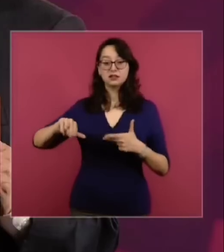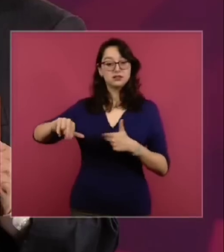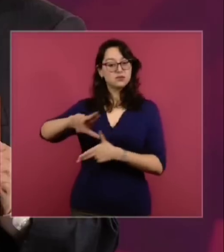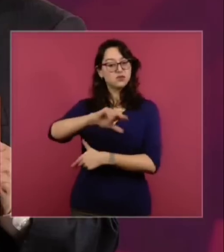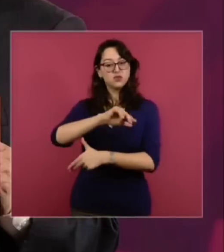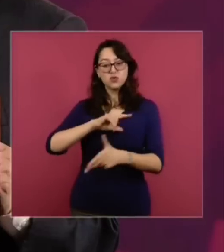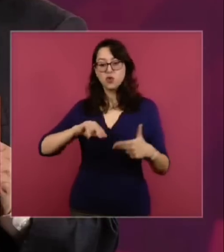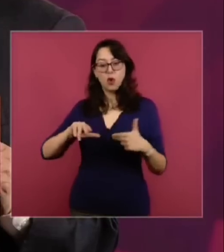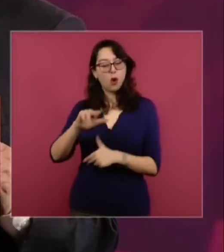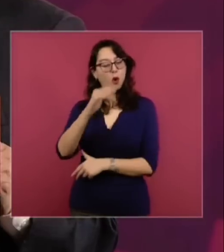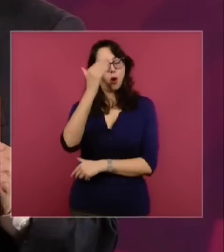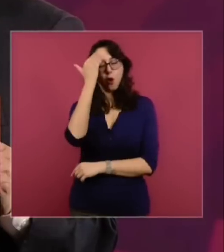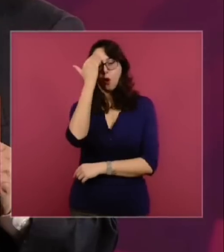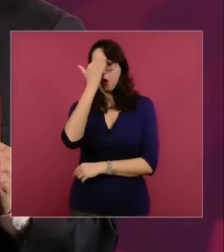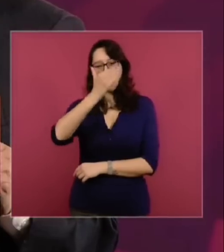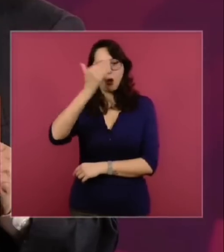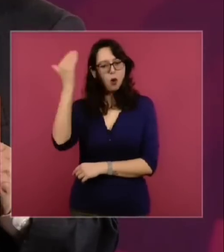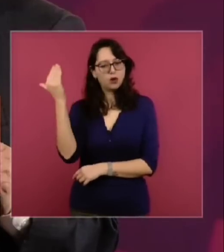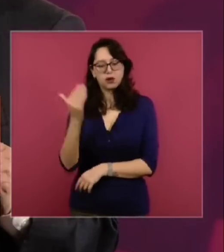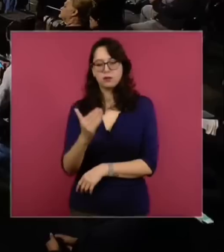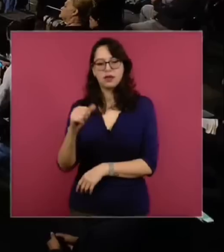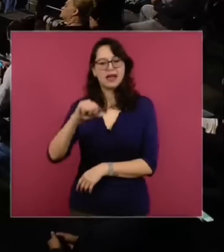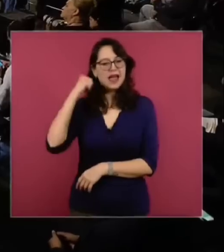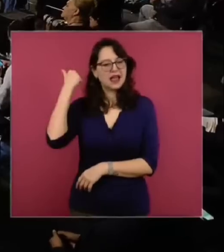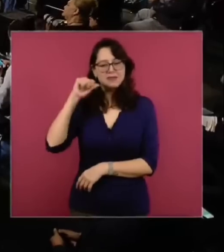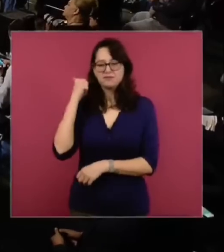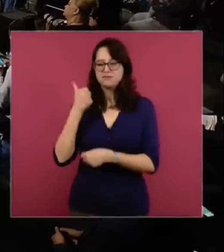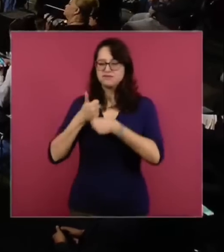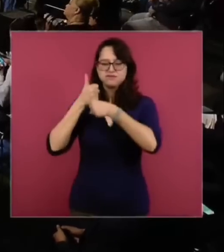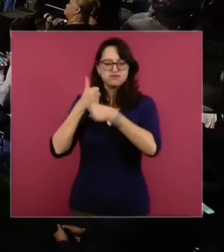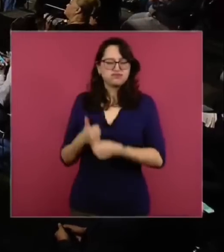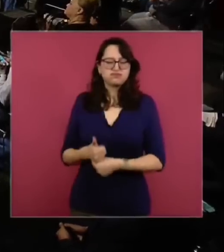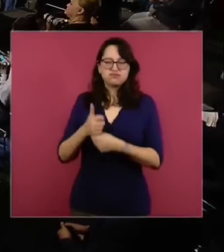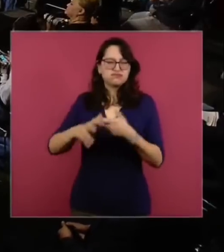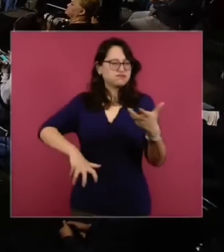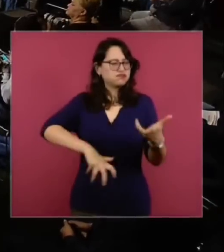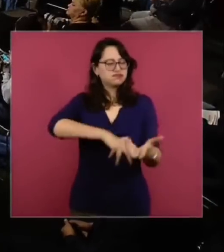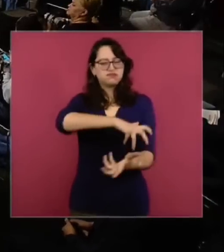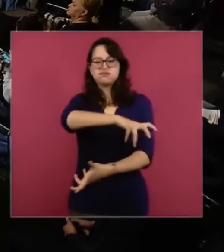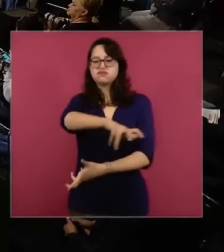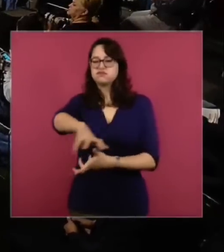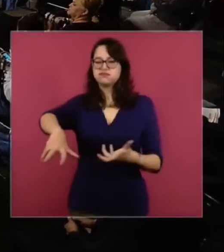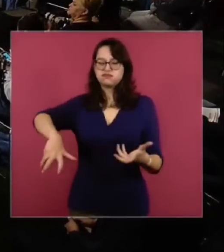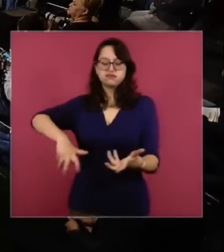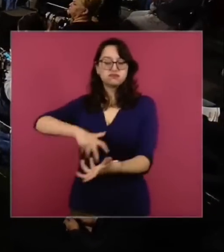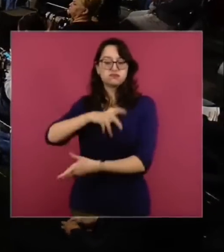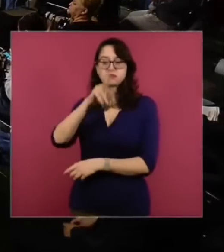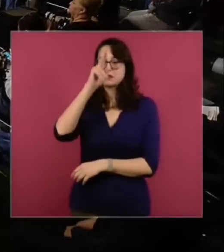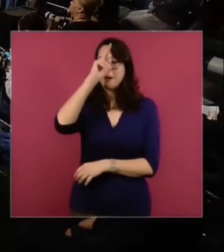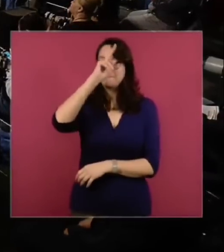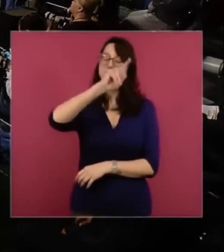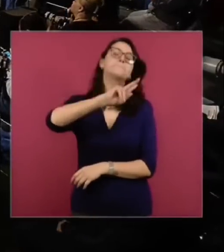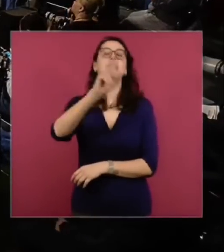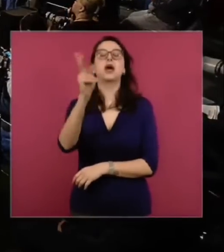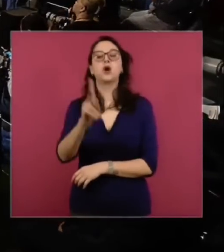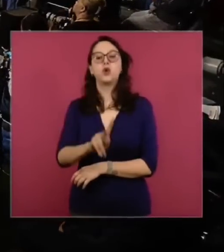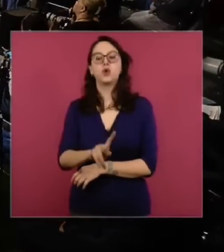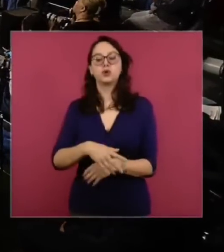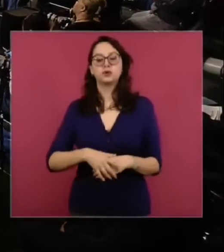que padeció Acapulco y la gente